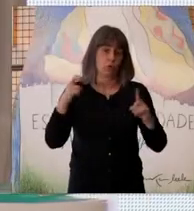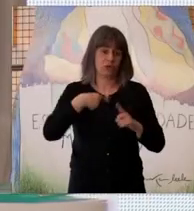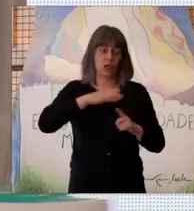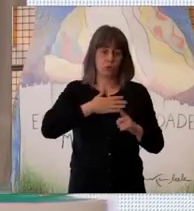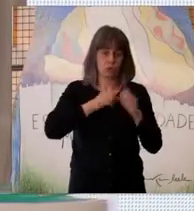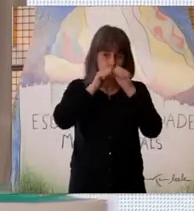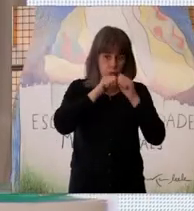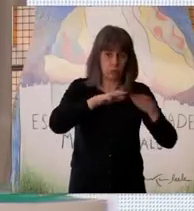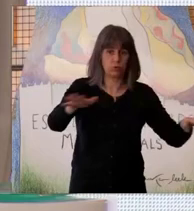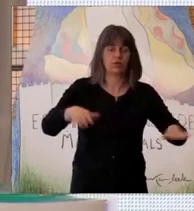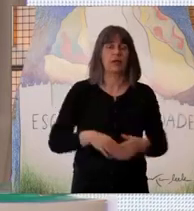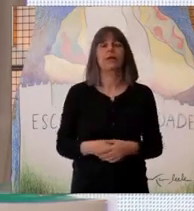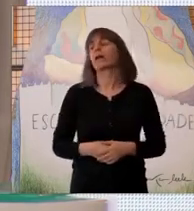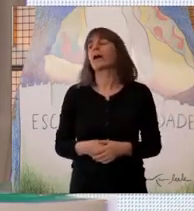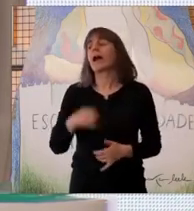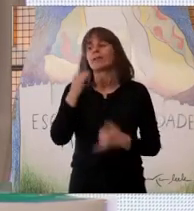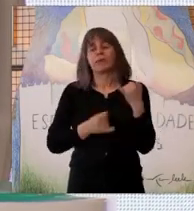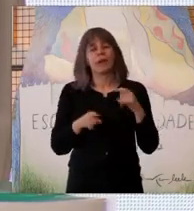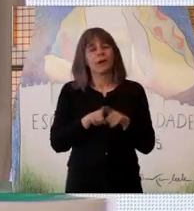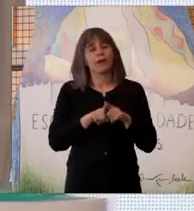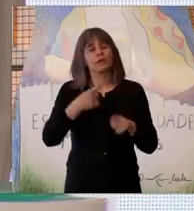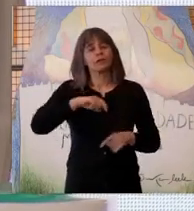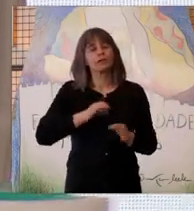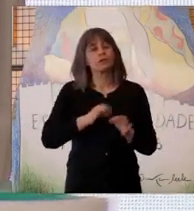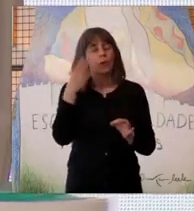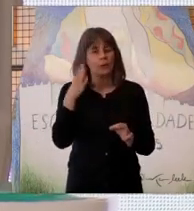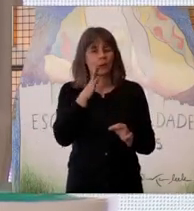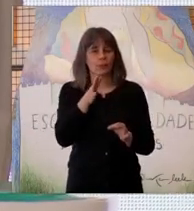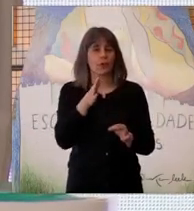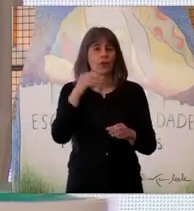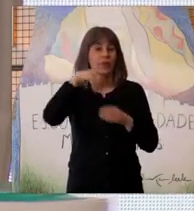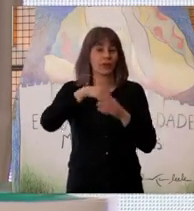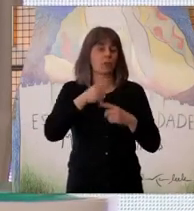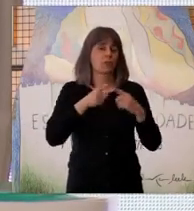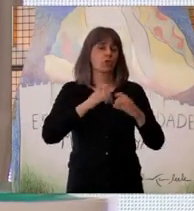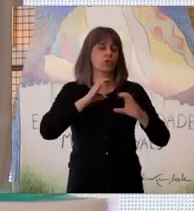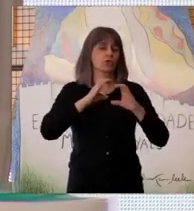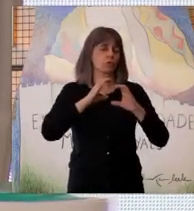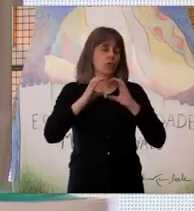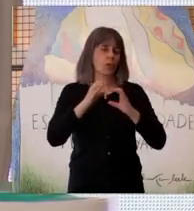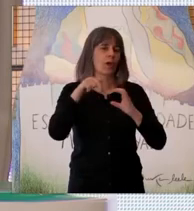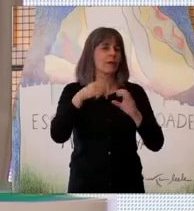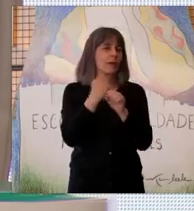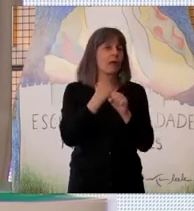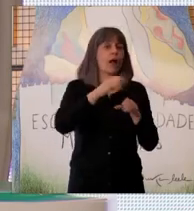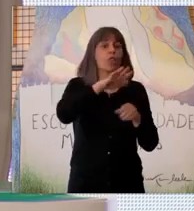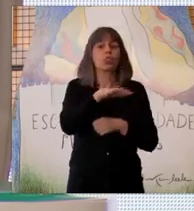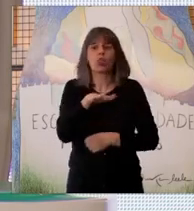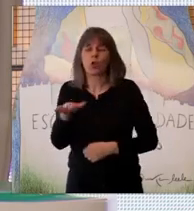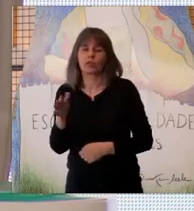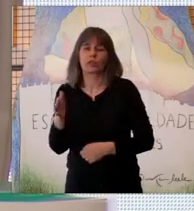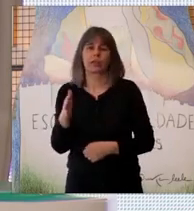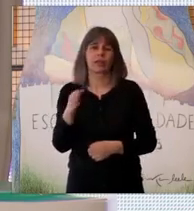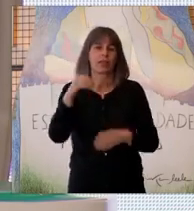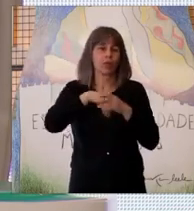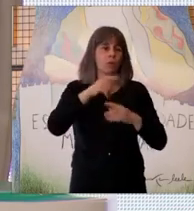tu privilegio por donde trabajas por por el trato y el peso que tiene la información de género en el país en tu medio por